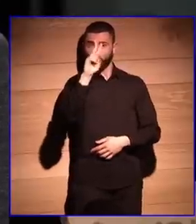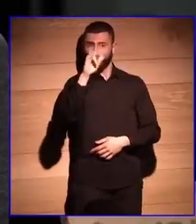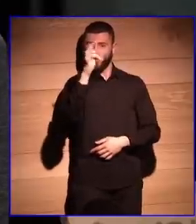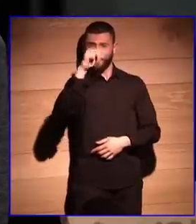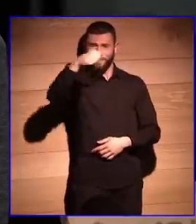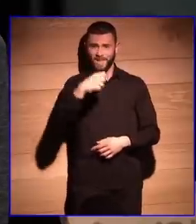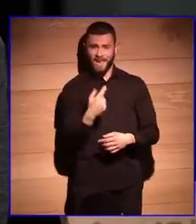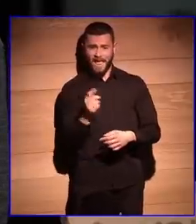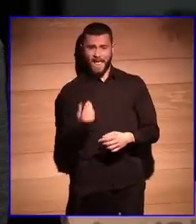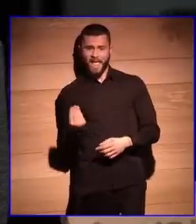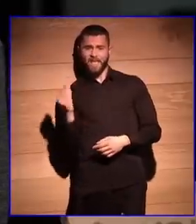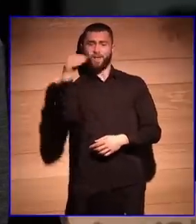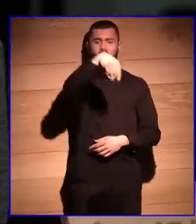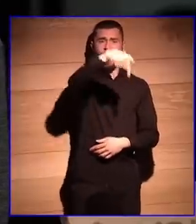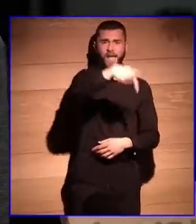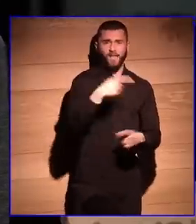cabrón.